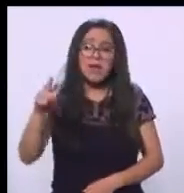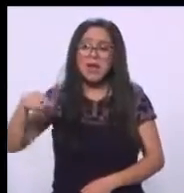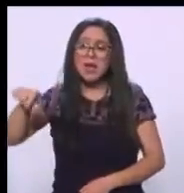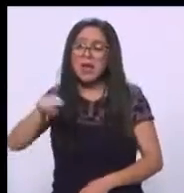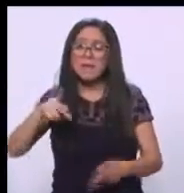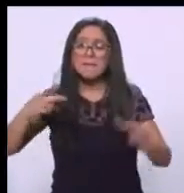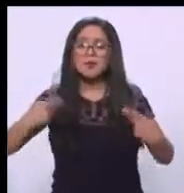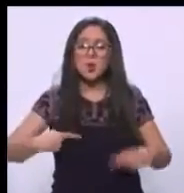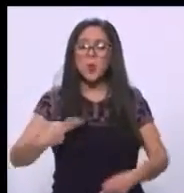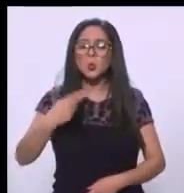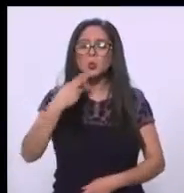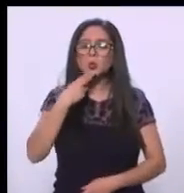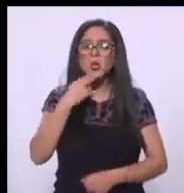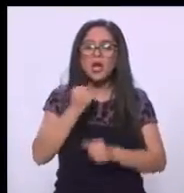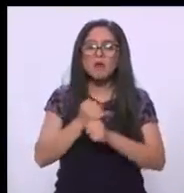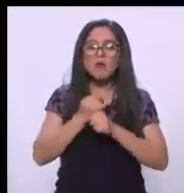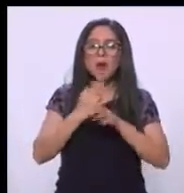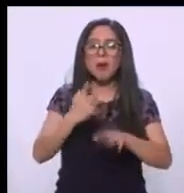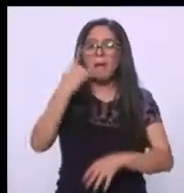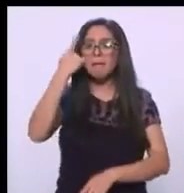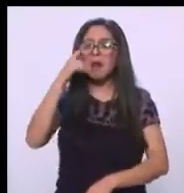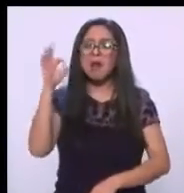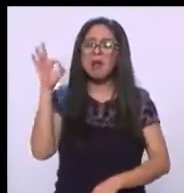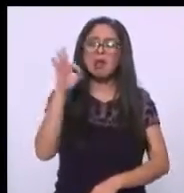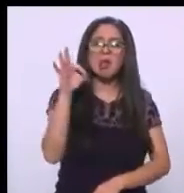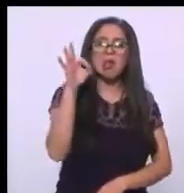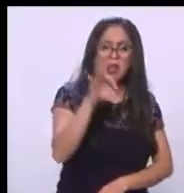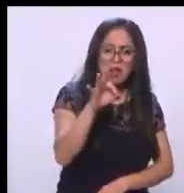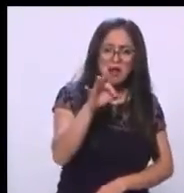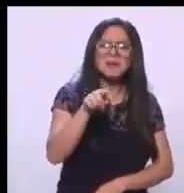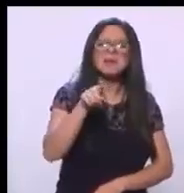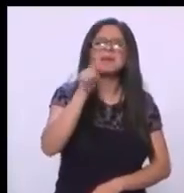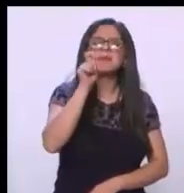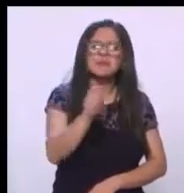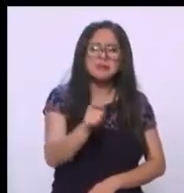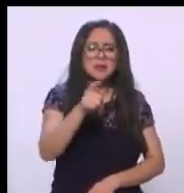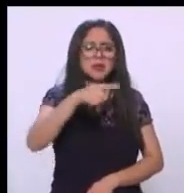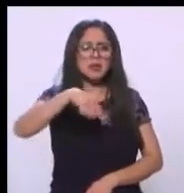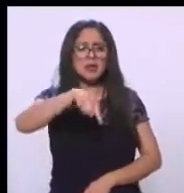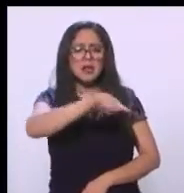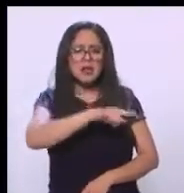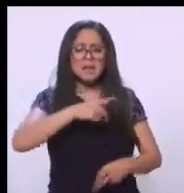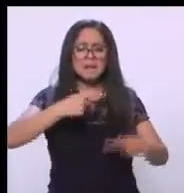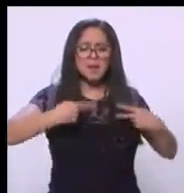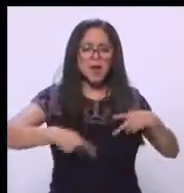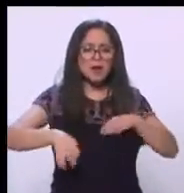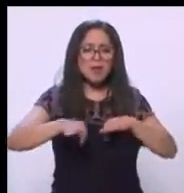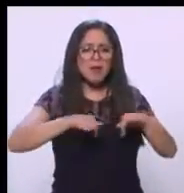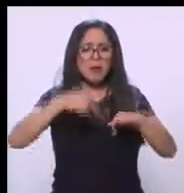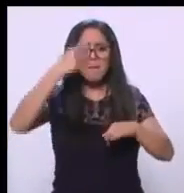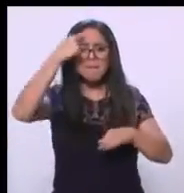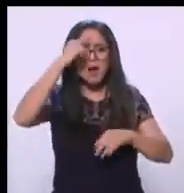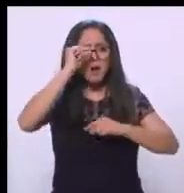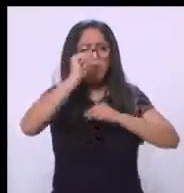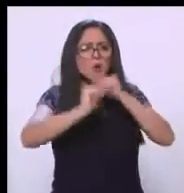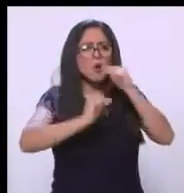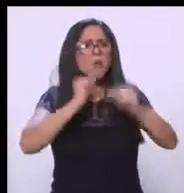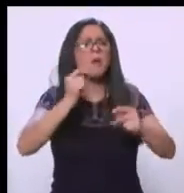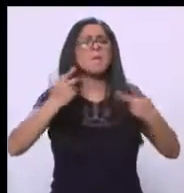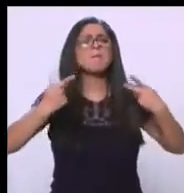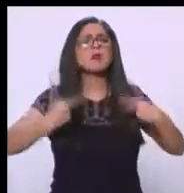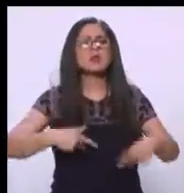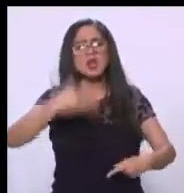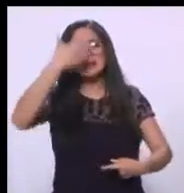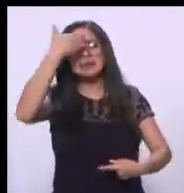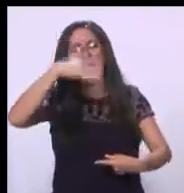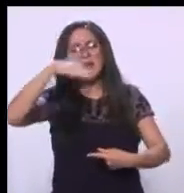Público de Radiodifusión está muy interesado en que la ciudadanía pueda distinguir estas noticias falsas, pero también en dar